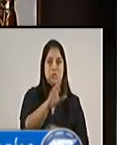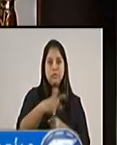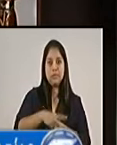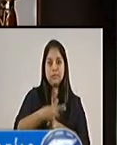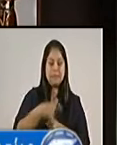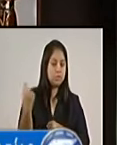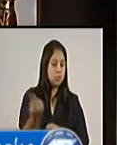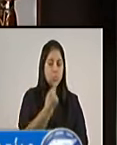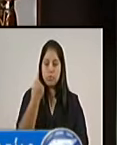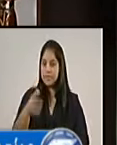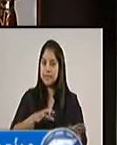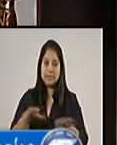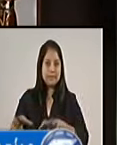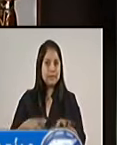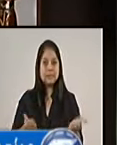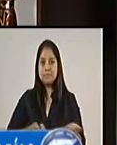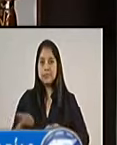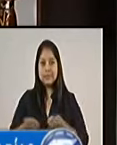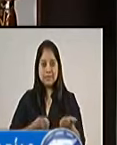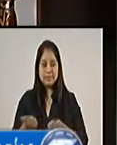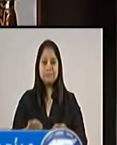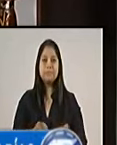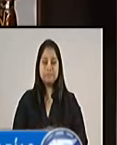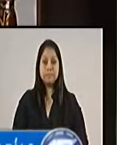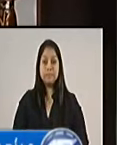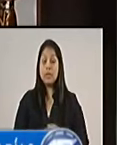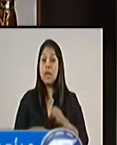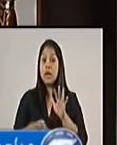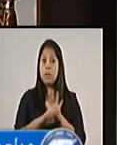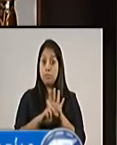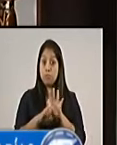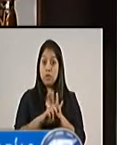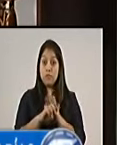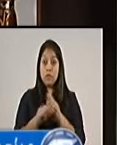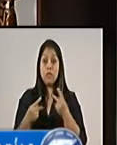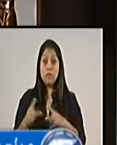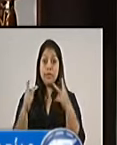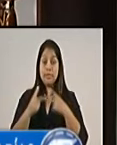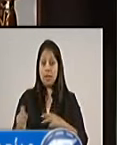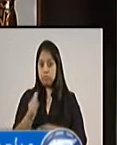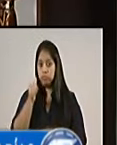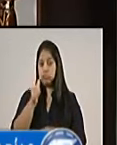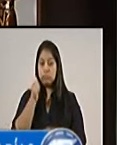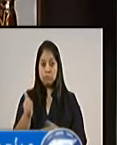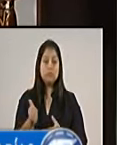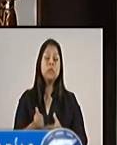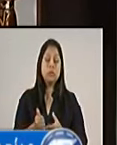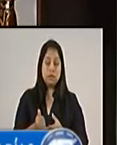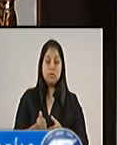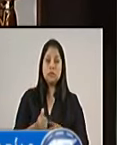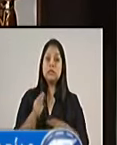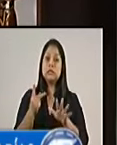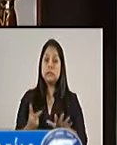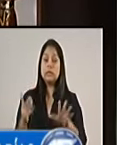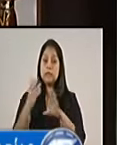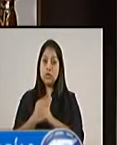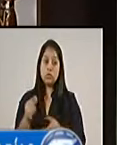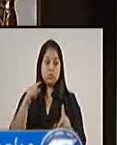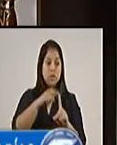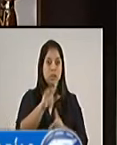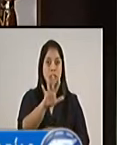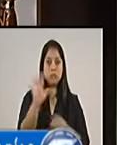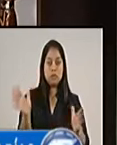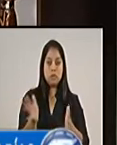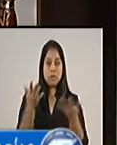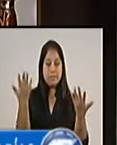sus actividades administrativas. Se prohíbe el expendio de bebidas alcohólicas o fermentadas de 7 de la noche a 5 de la mañana al